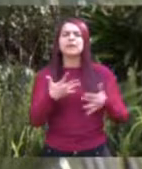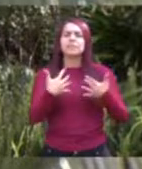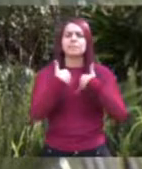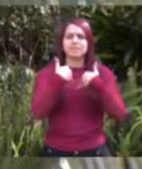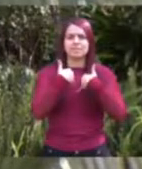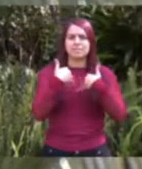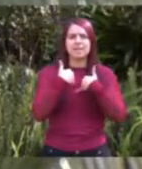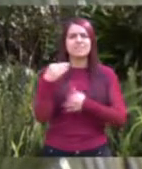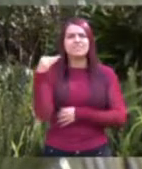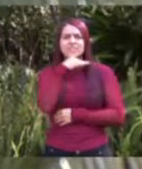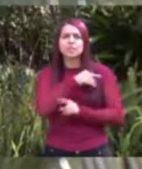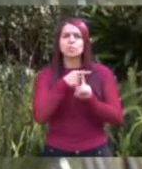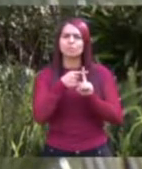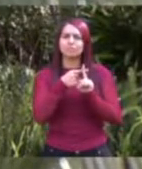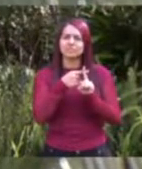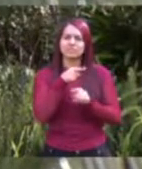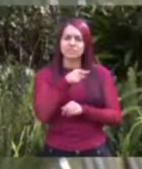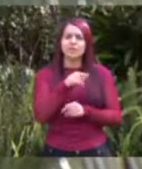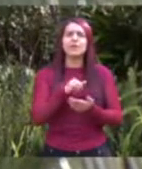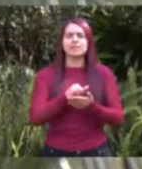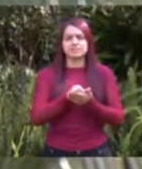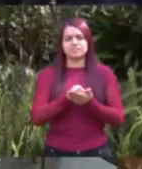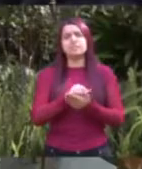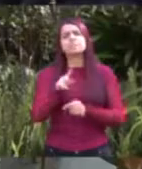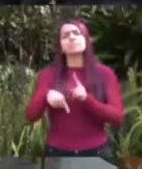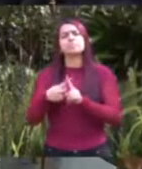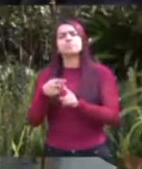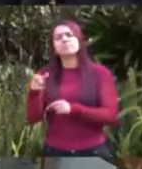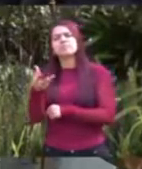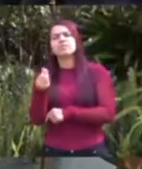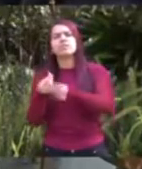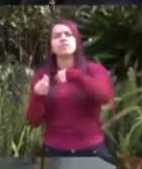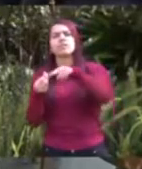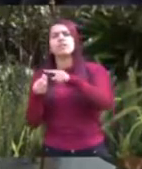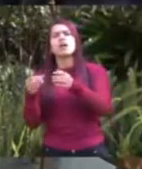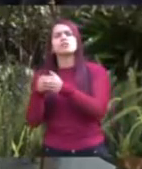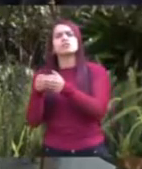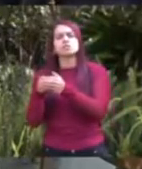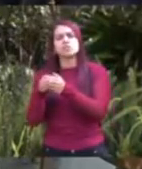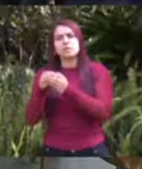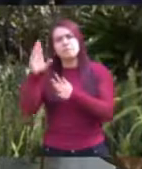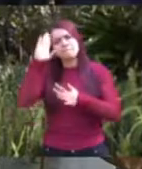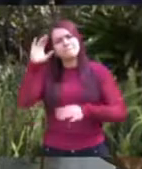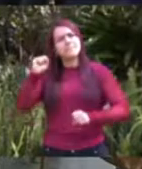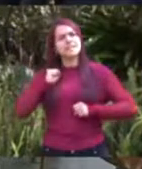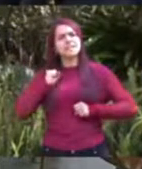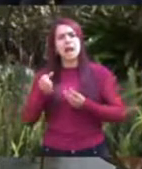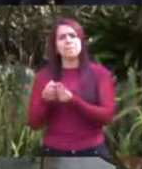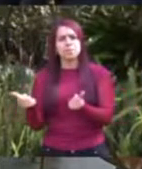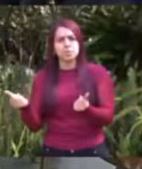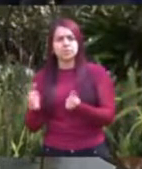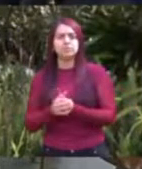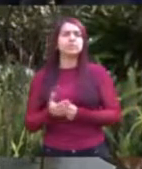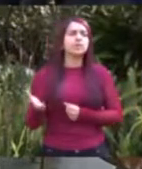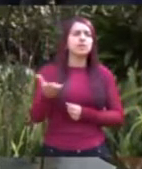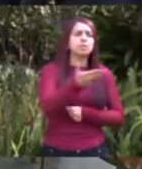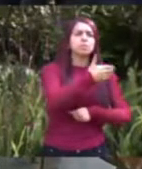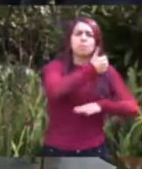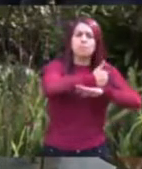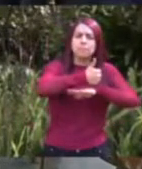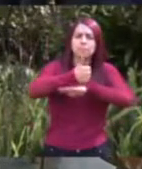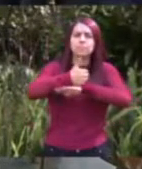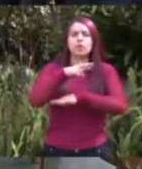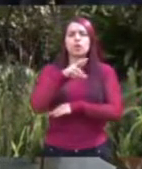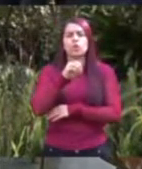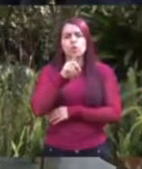Esperanza Rojas, representante de la Asociación Colombiana de Militares Desaparecidos. Queridos magistrados, doctor Rodolfo Arango,